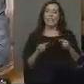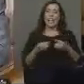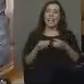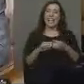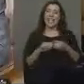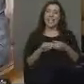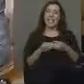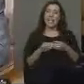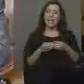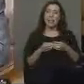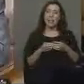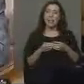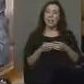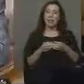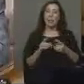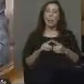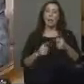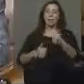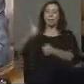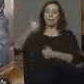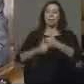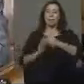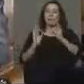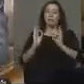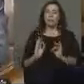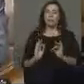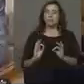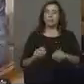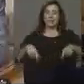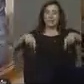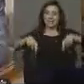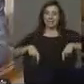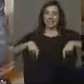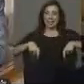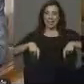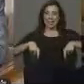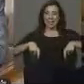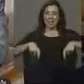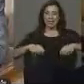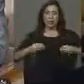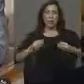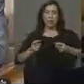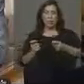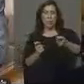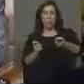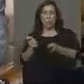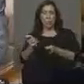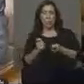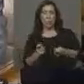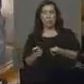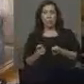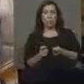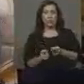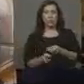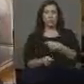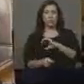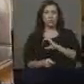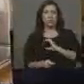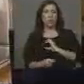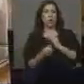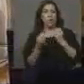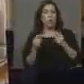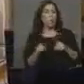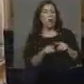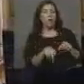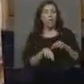equipo que esté a la altura de las grandes ligas. En la cancha, con una ejemplar conducción de dirigentes que en las buenas y en las malas